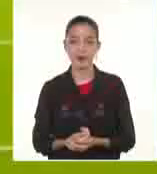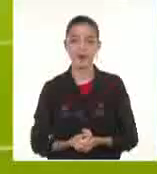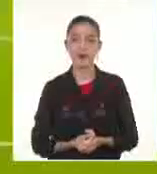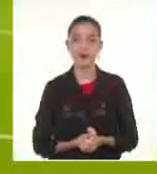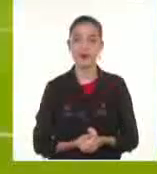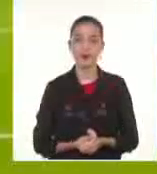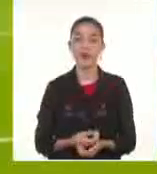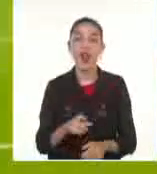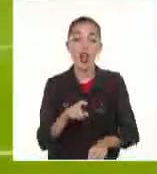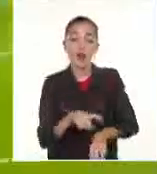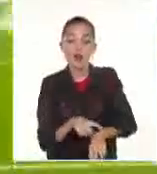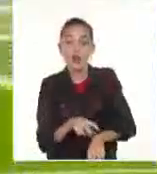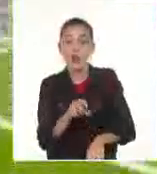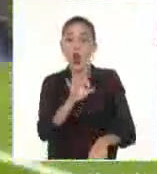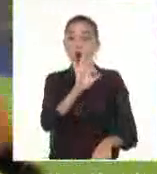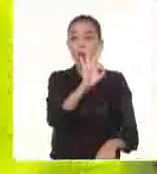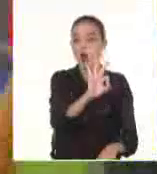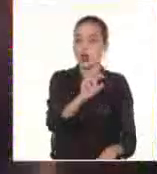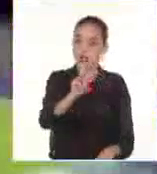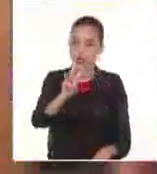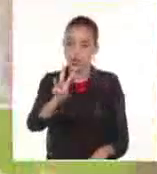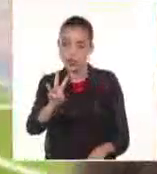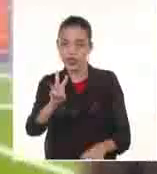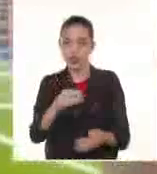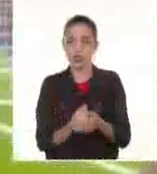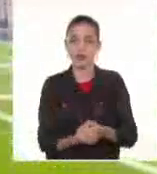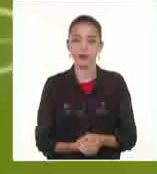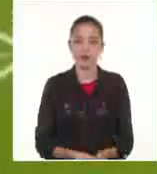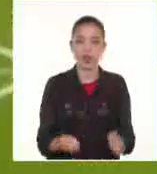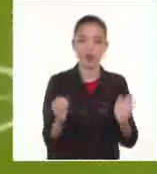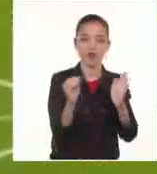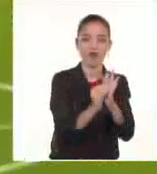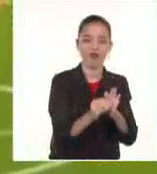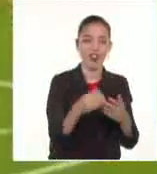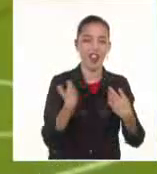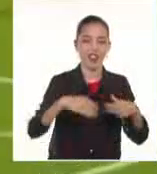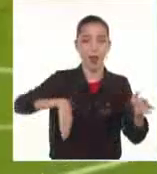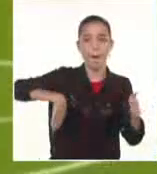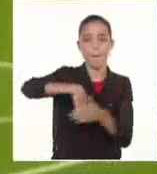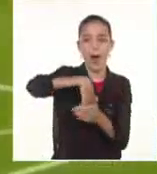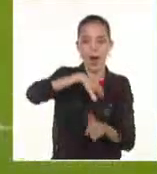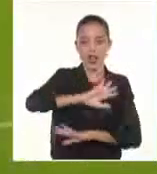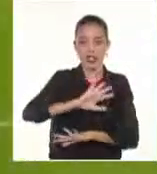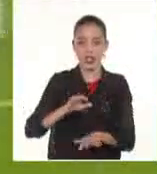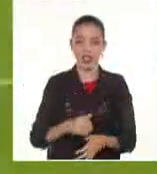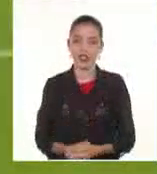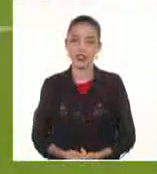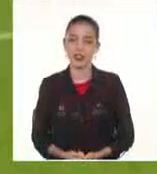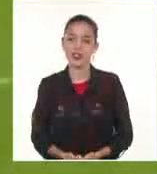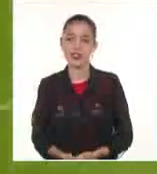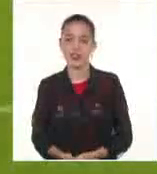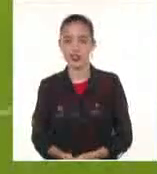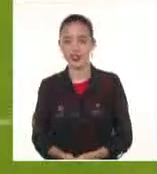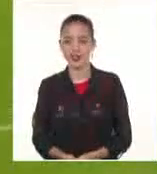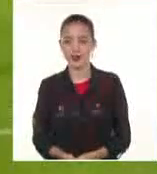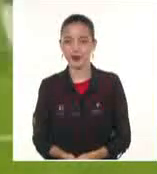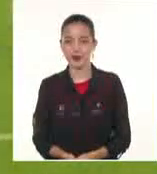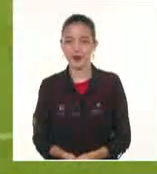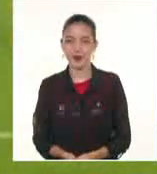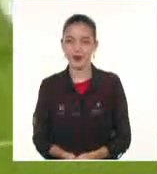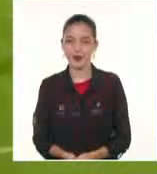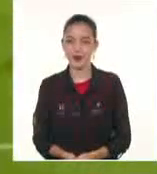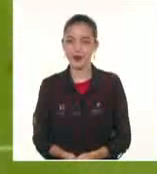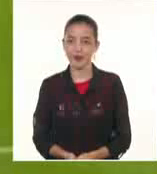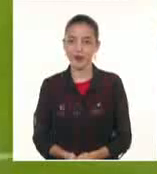Modric para sentenciar el duelo y dejar complacidos a sus fieles. Ya en el descuento, Hendrik, con un potente zurdazo, burló